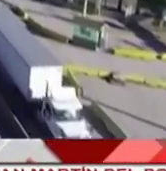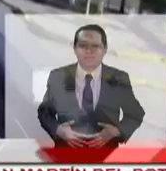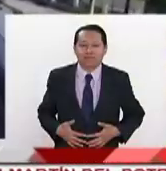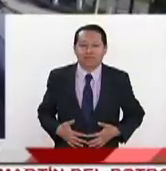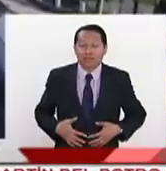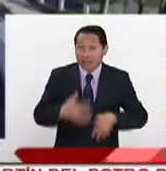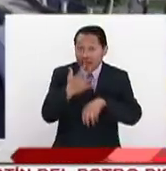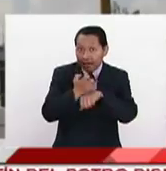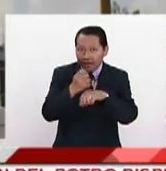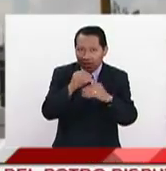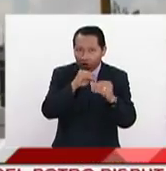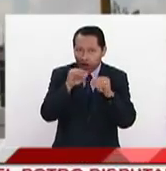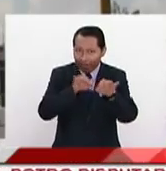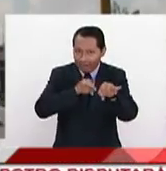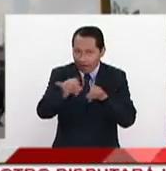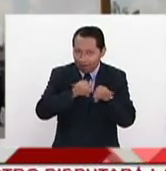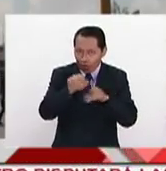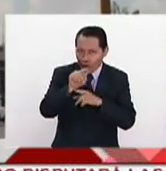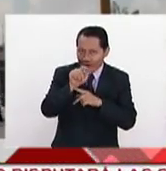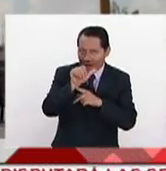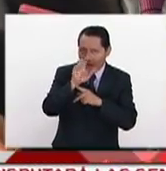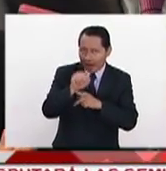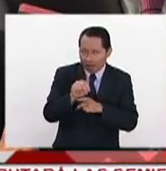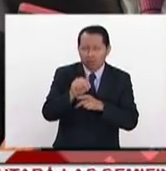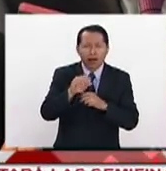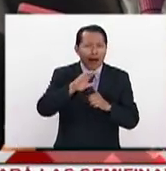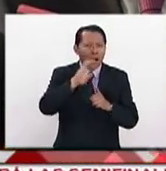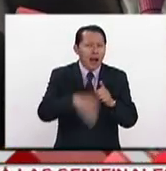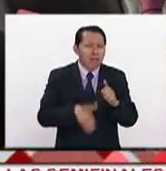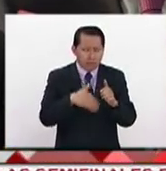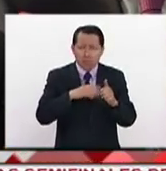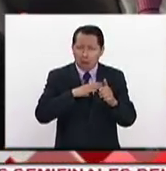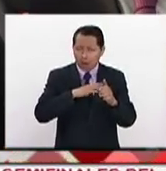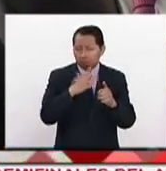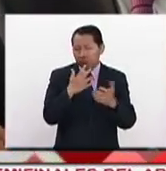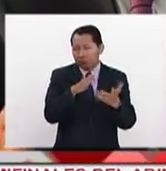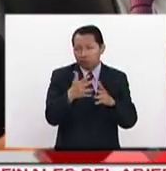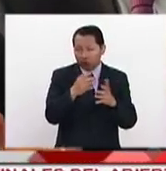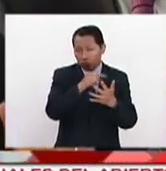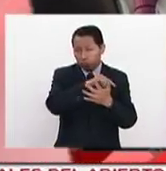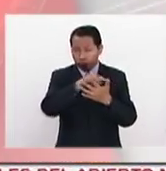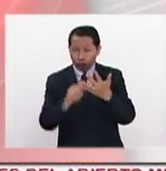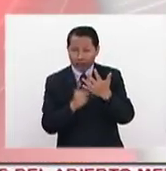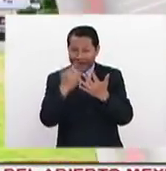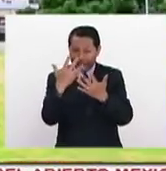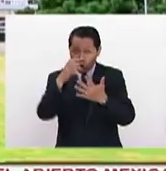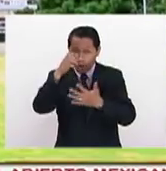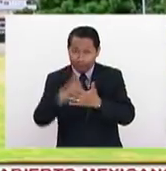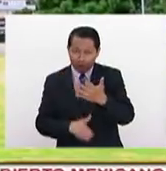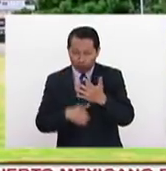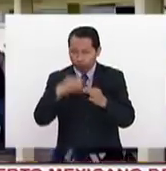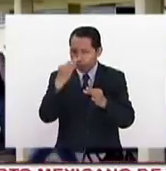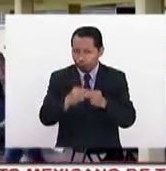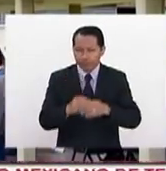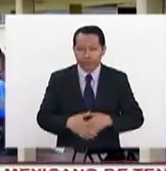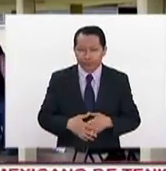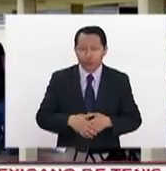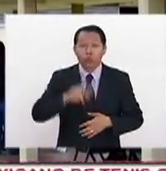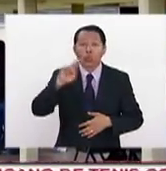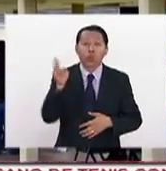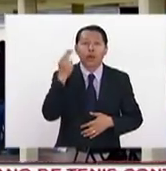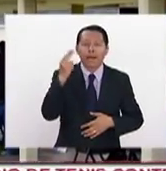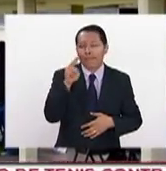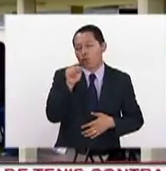La quinta jornada de trabajo del Telecán concluye con avances en más de 5 capítulos. La Universidad